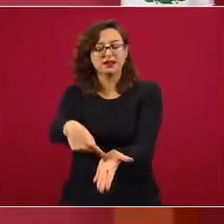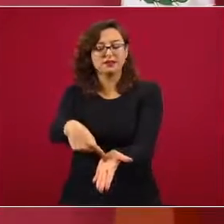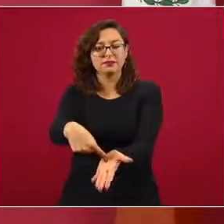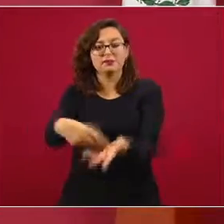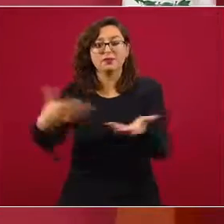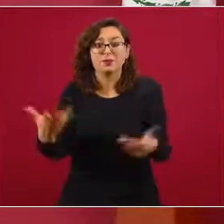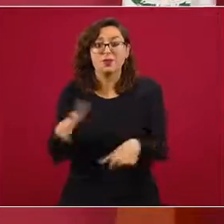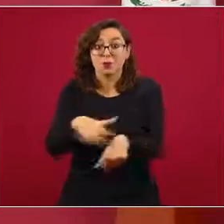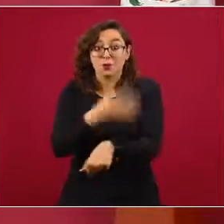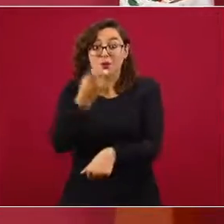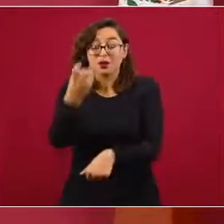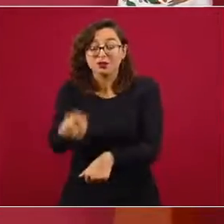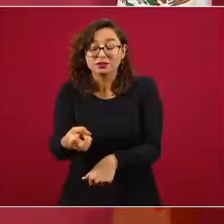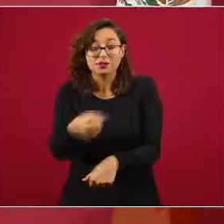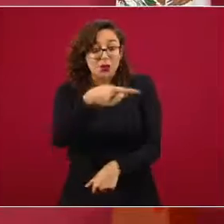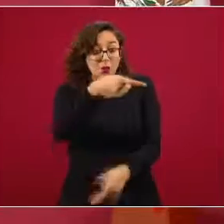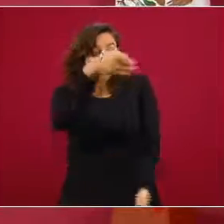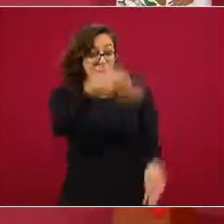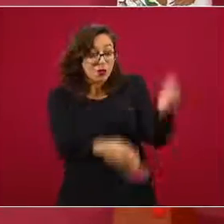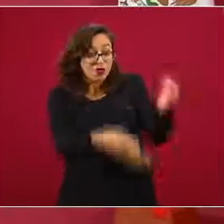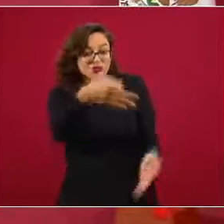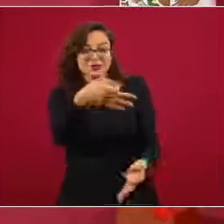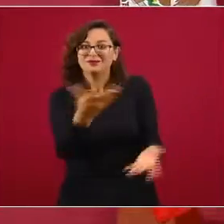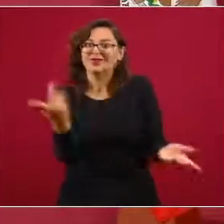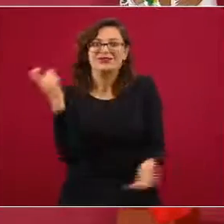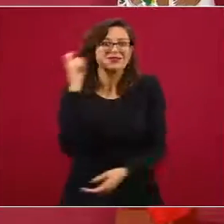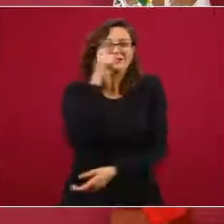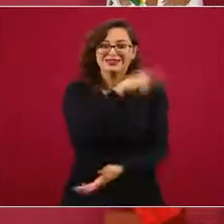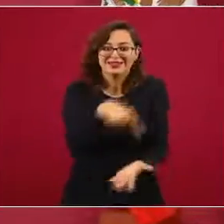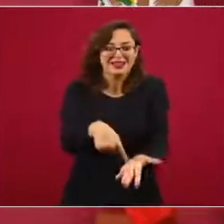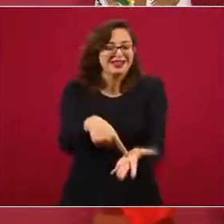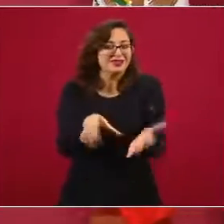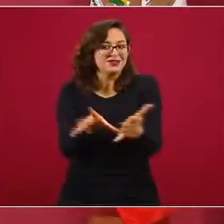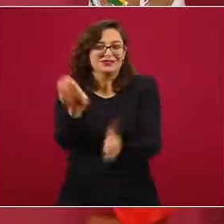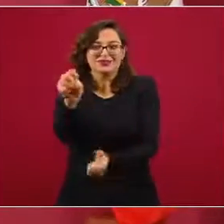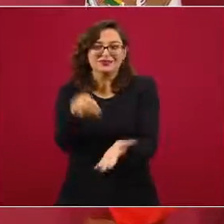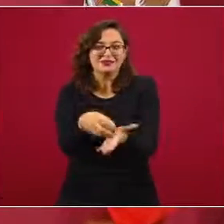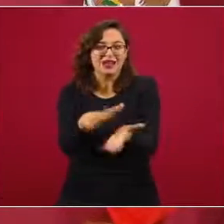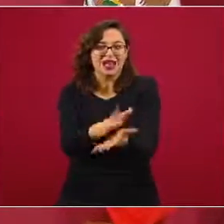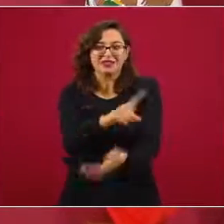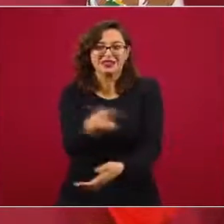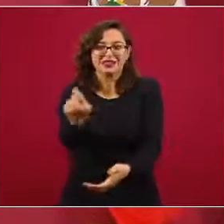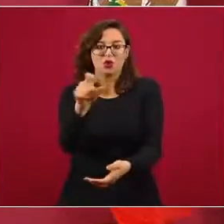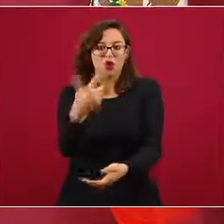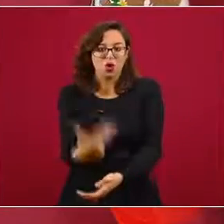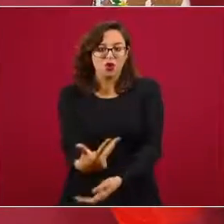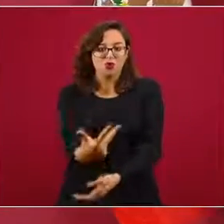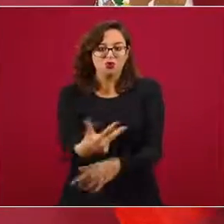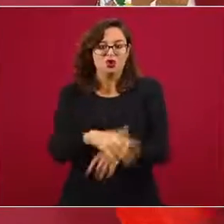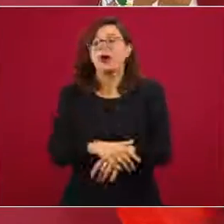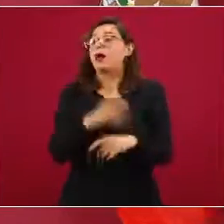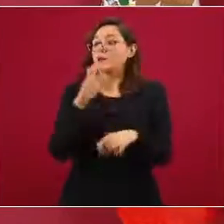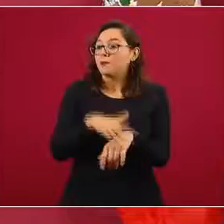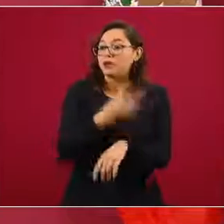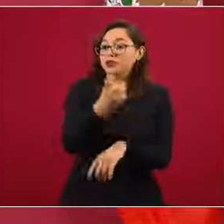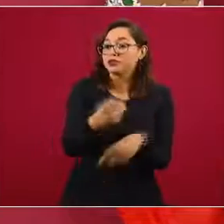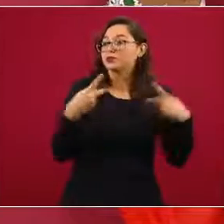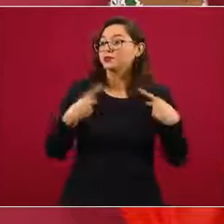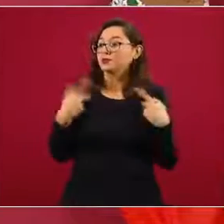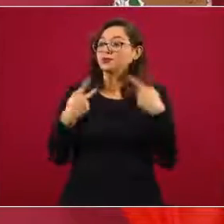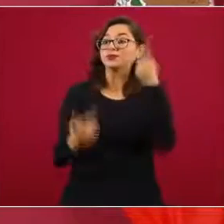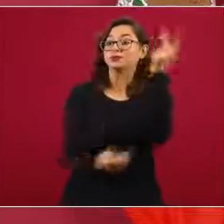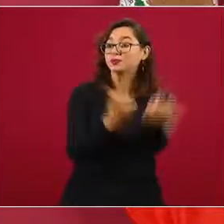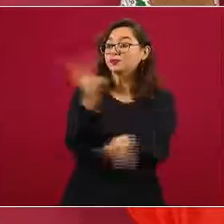se requiere de hacer una consulta y además para que lo decidamos entre todos.